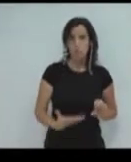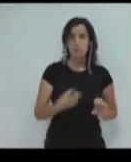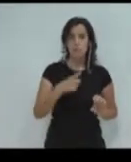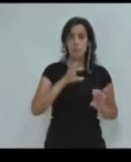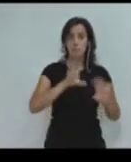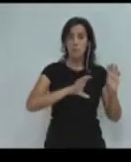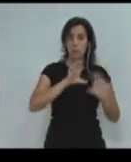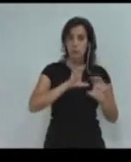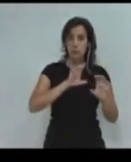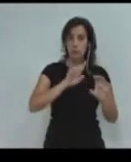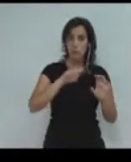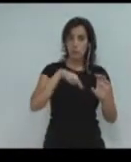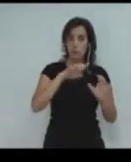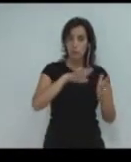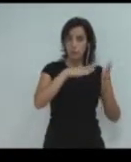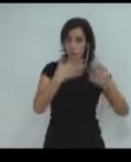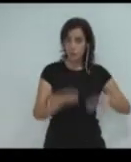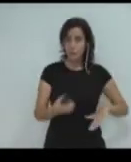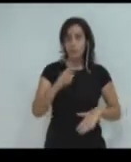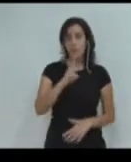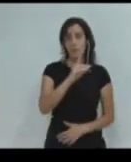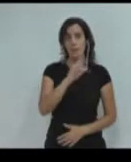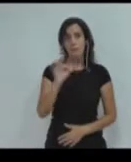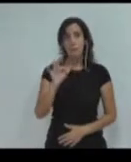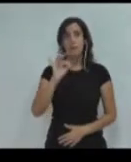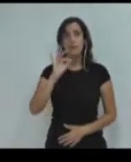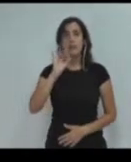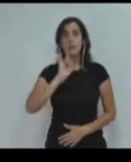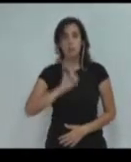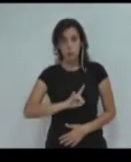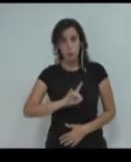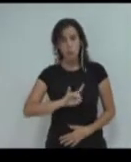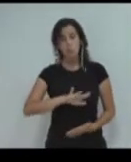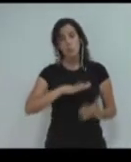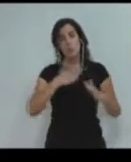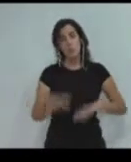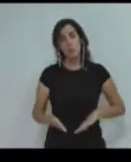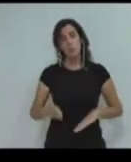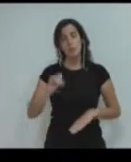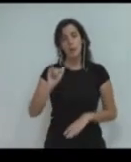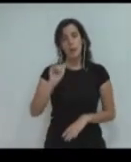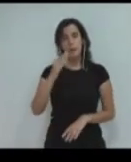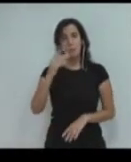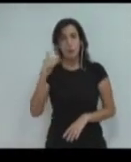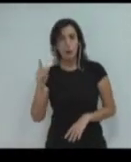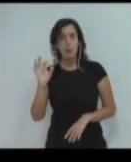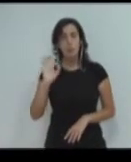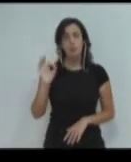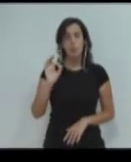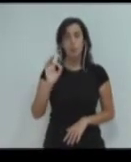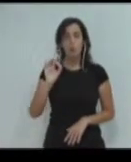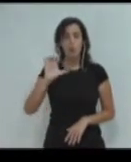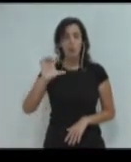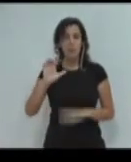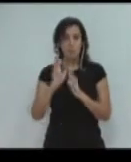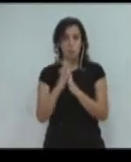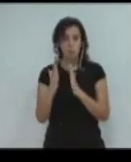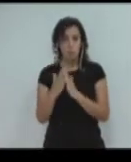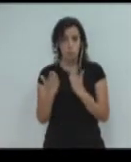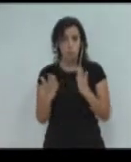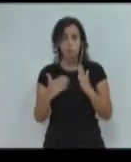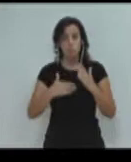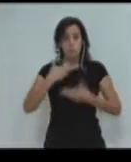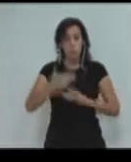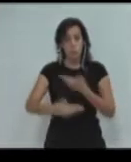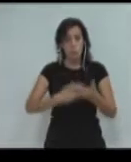maquetación va a salir un formato PDF o electrónico y de ahí va a pasar a EPUB o a la extensión en ebook. Es un proceso